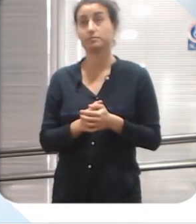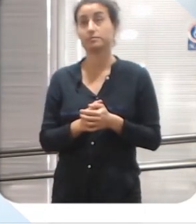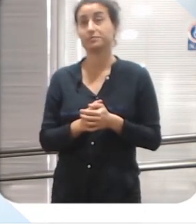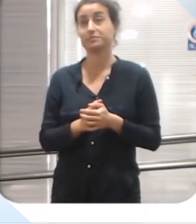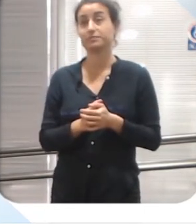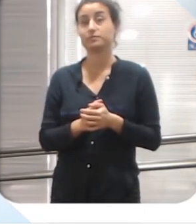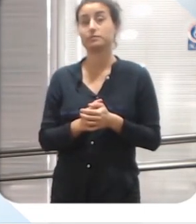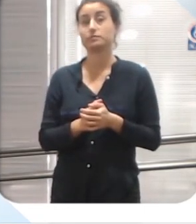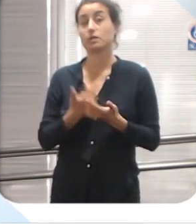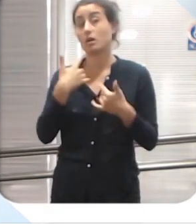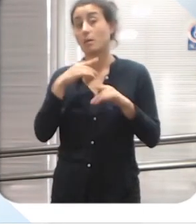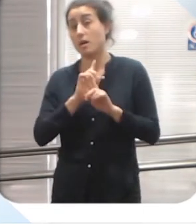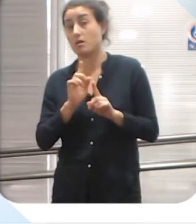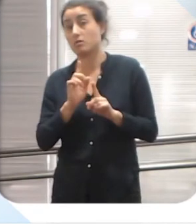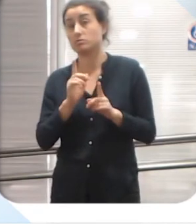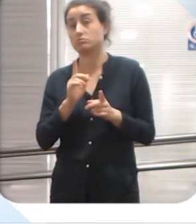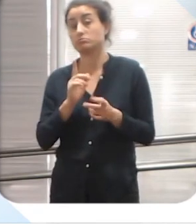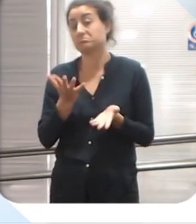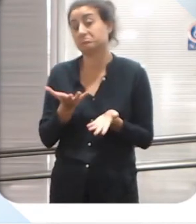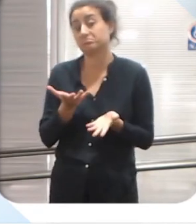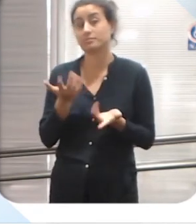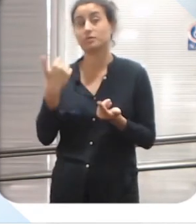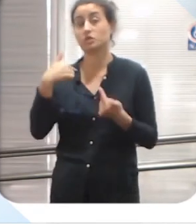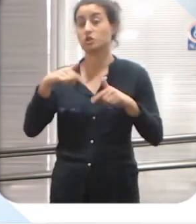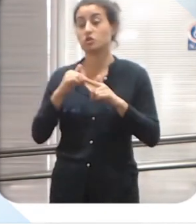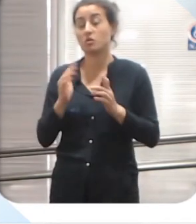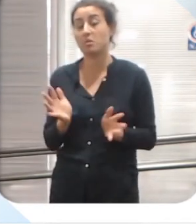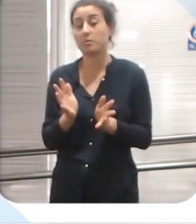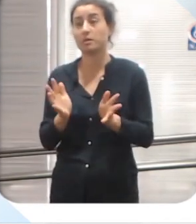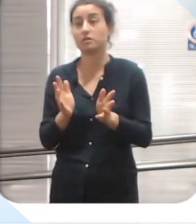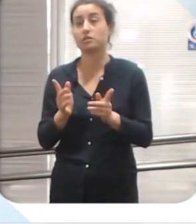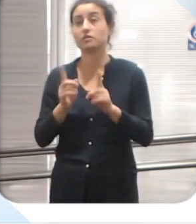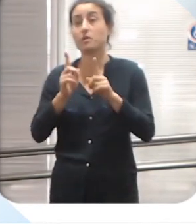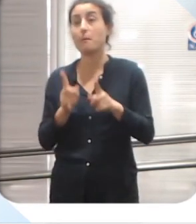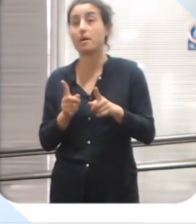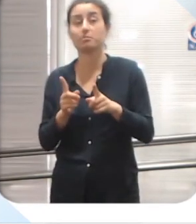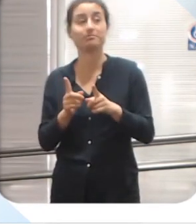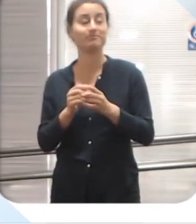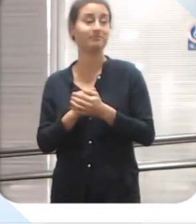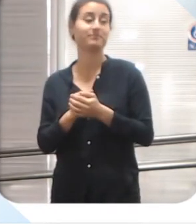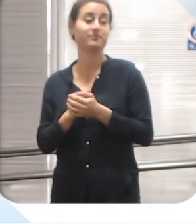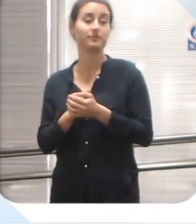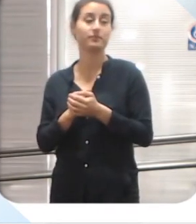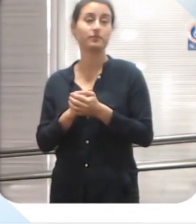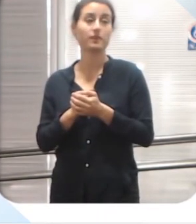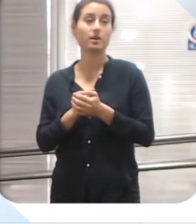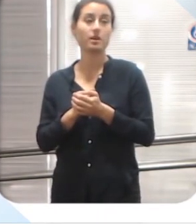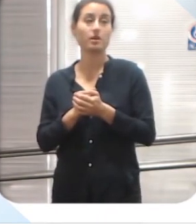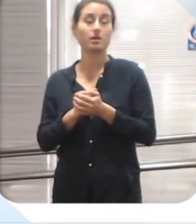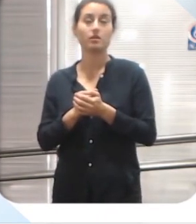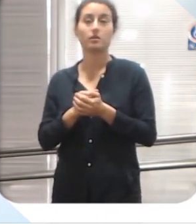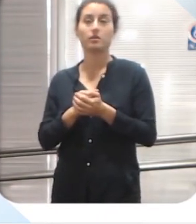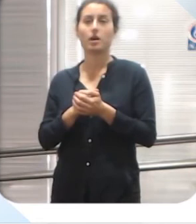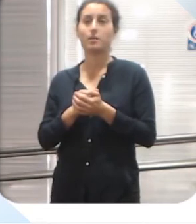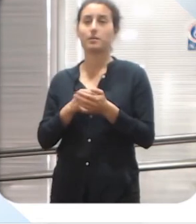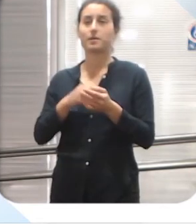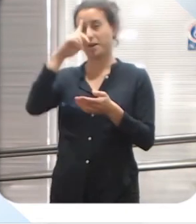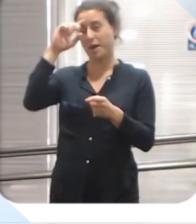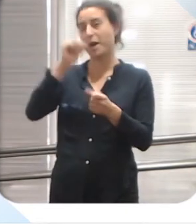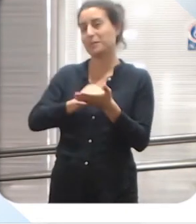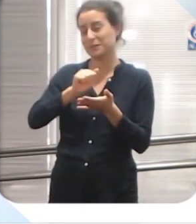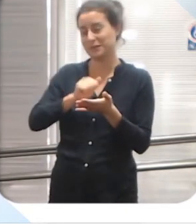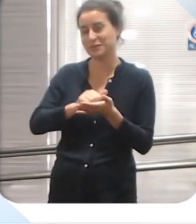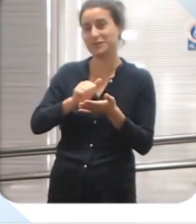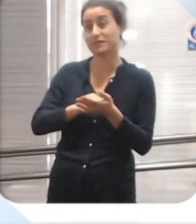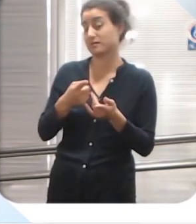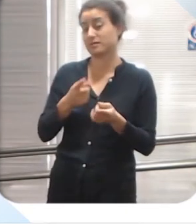y bueno, y a lo mejor no. Y lo que le estamos permitiendo es que tenga, además de todo, caprichos más difíciles de manejar que no